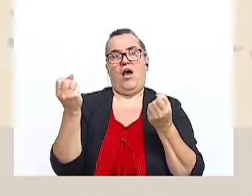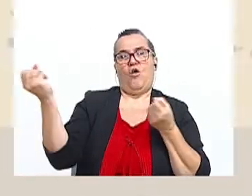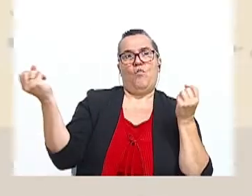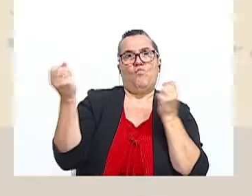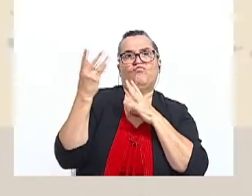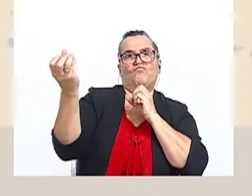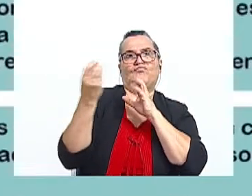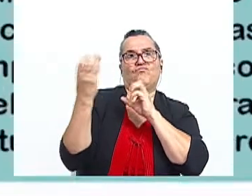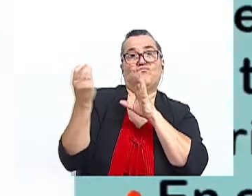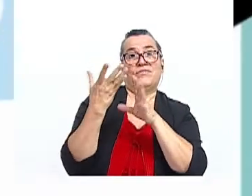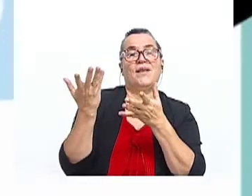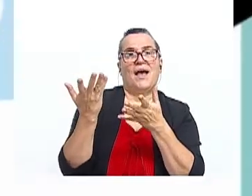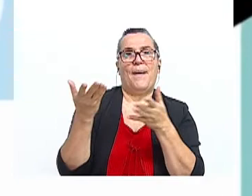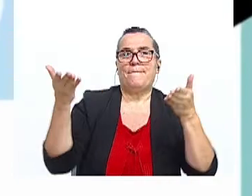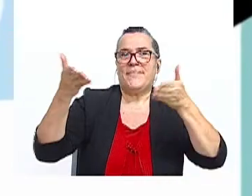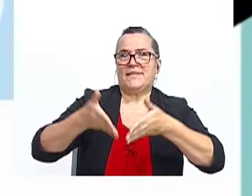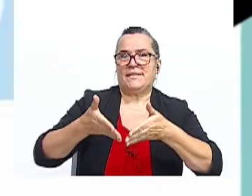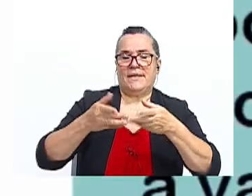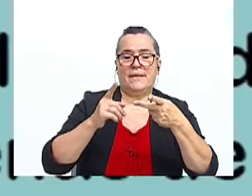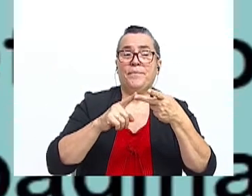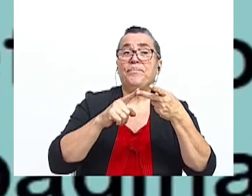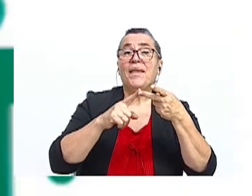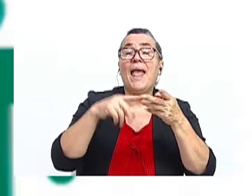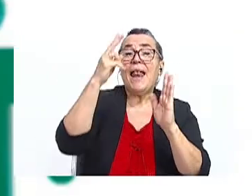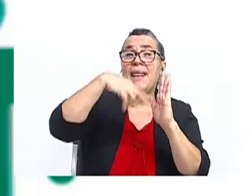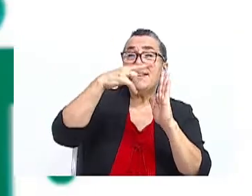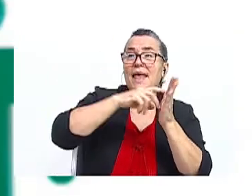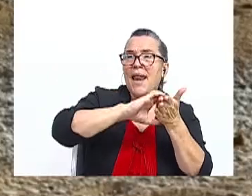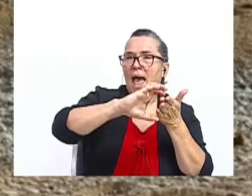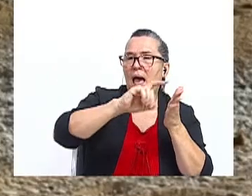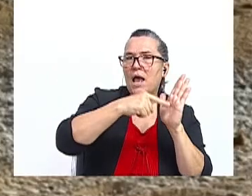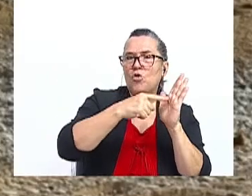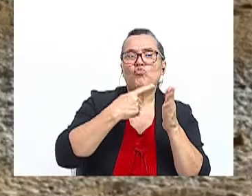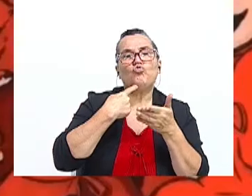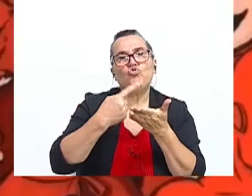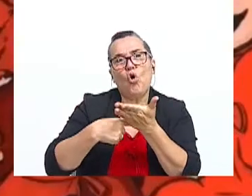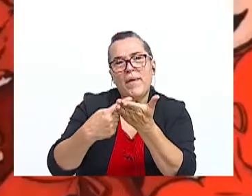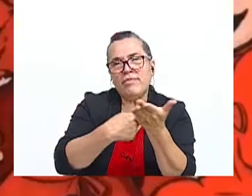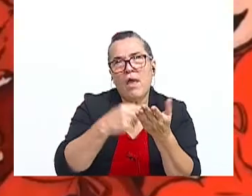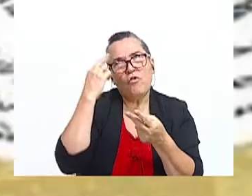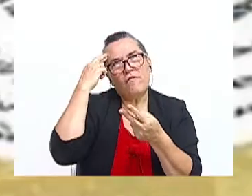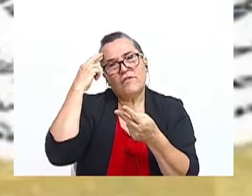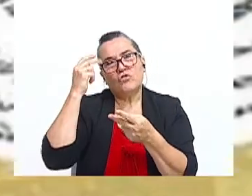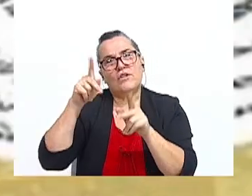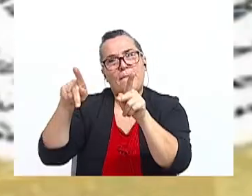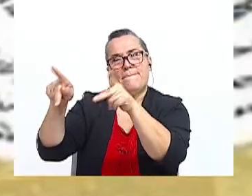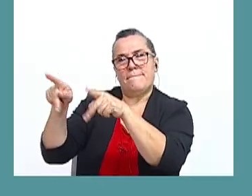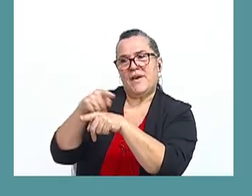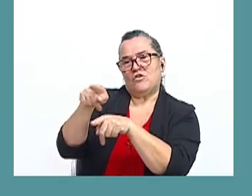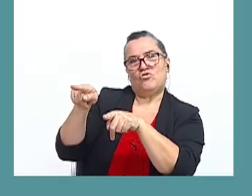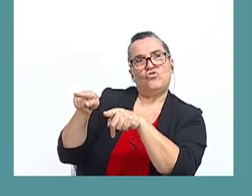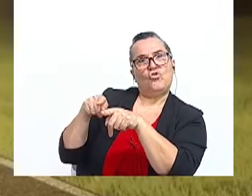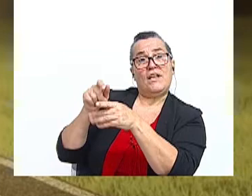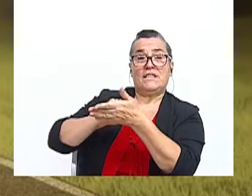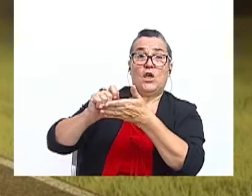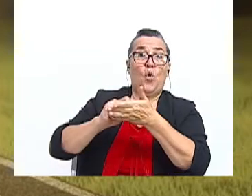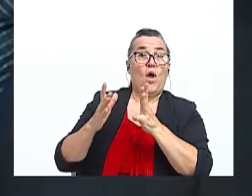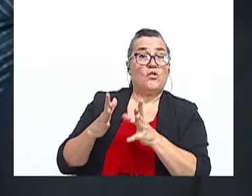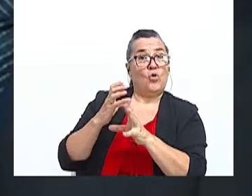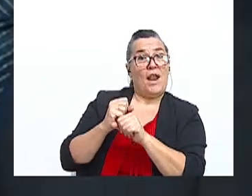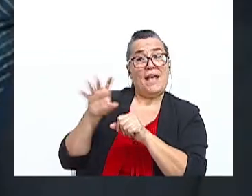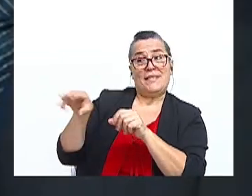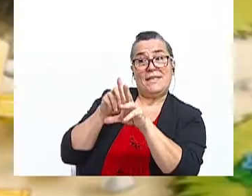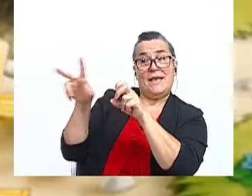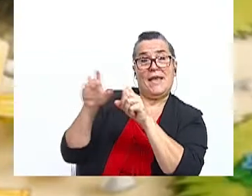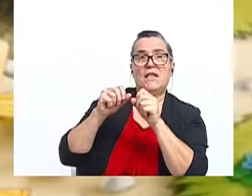forma explícita. Ensayo literario. Contiene comentarios o reflexión de personajes que un autor realiza a partir de